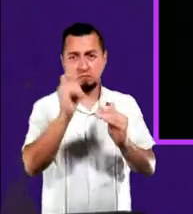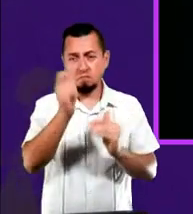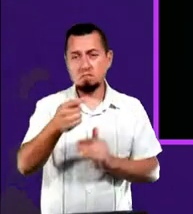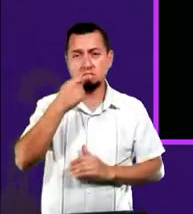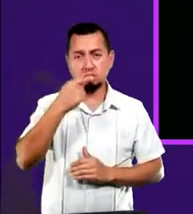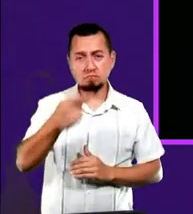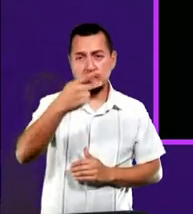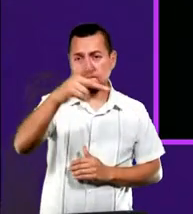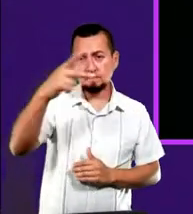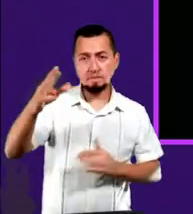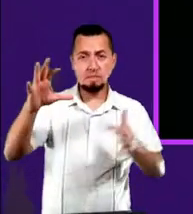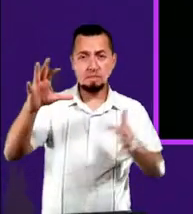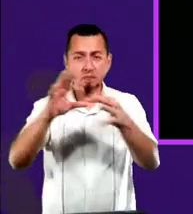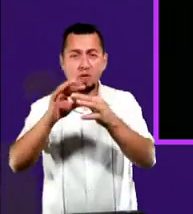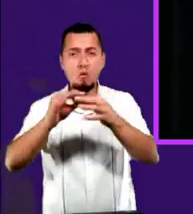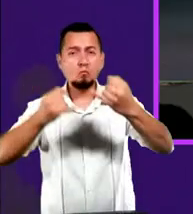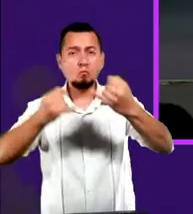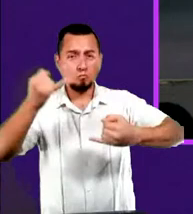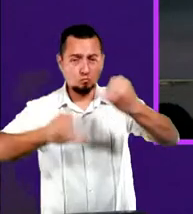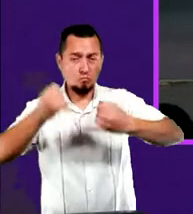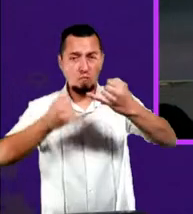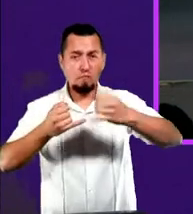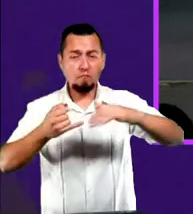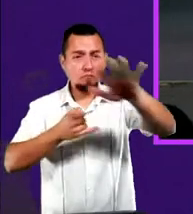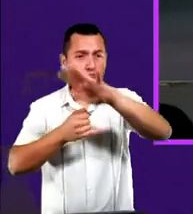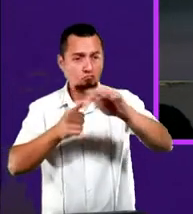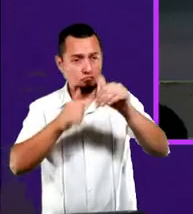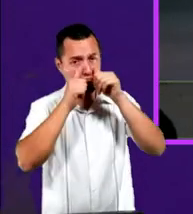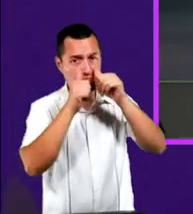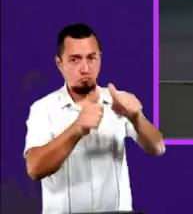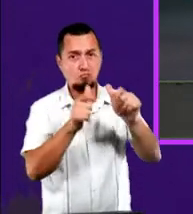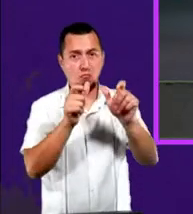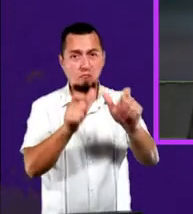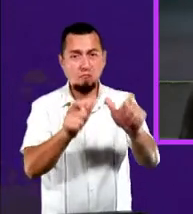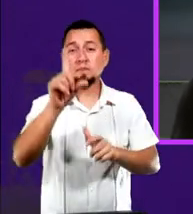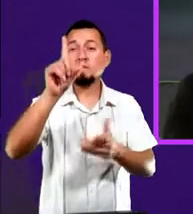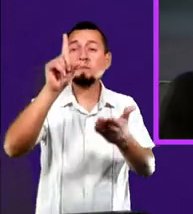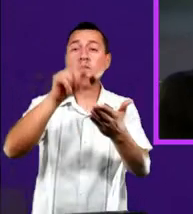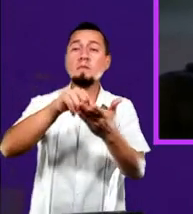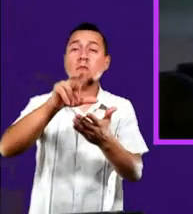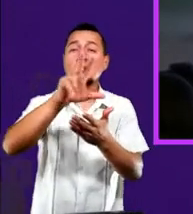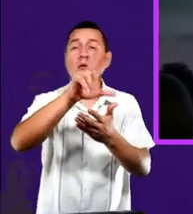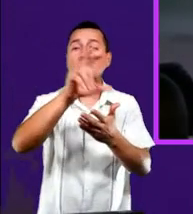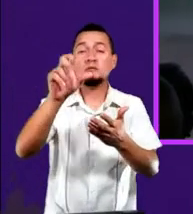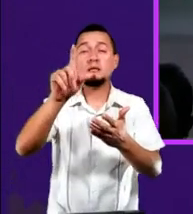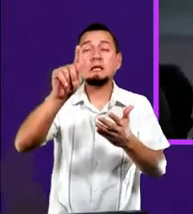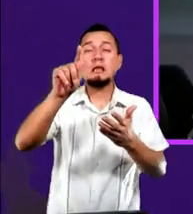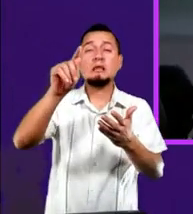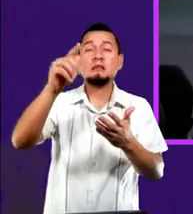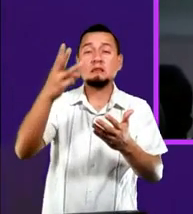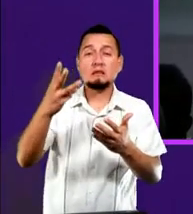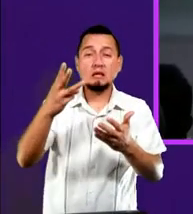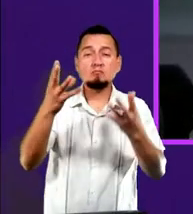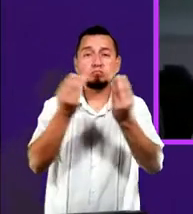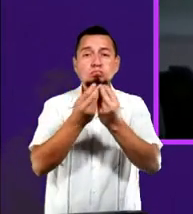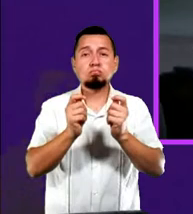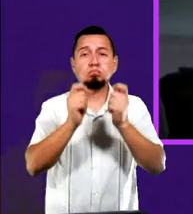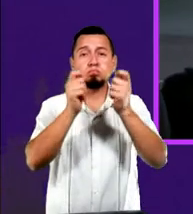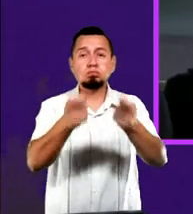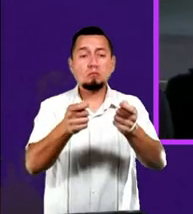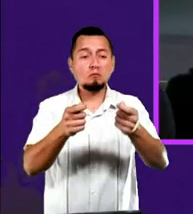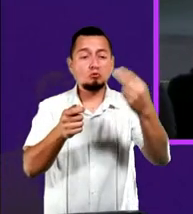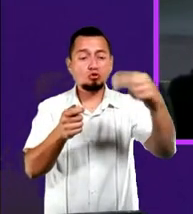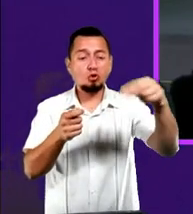alternativa. En 1873 se dejó de llamar agave de mezcal